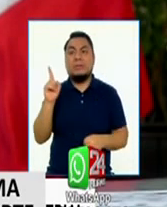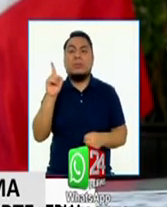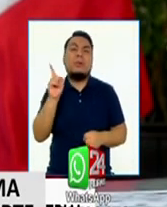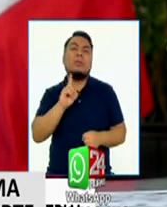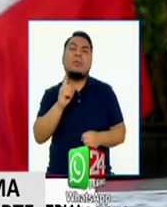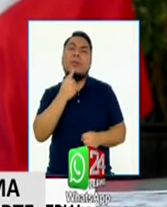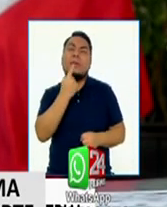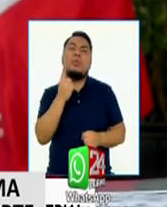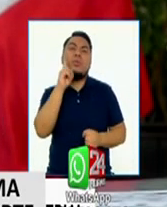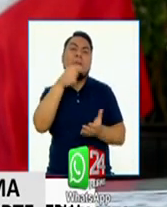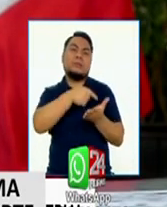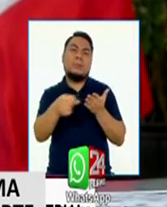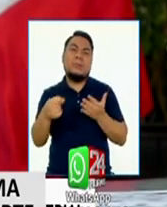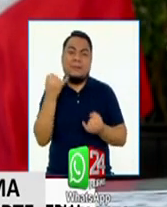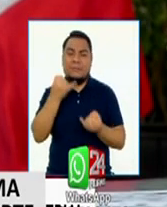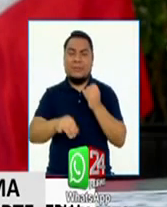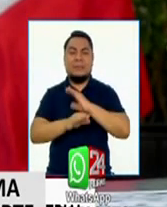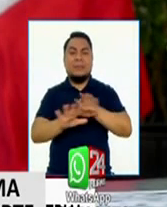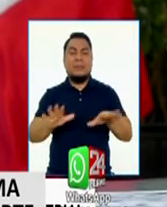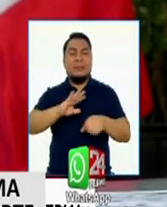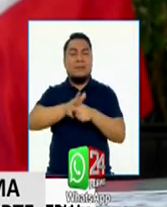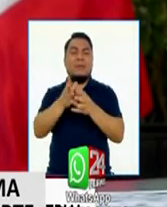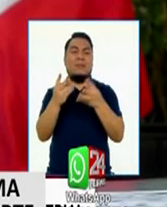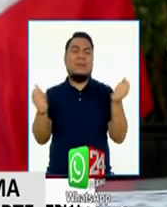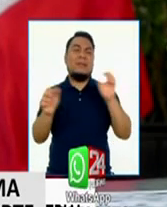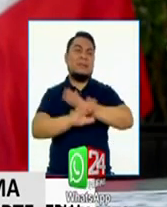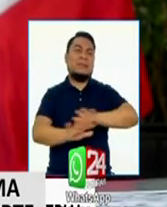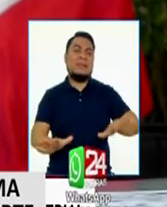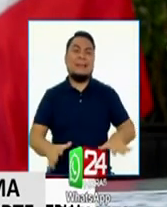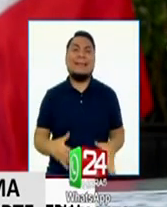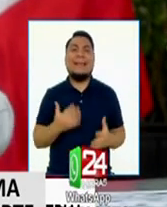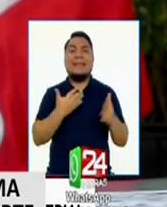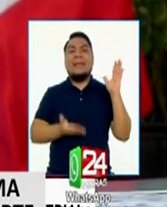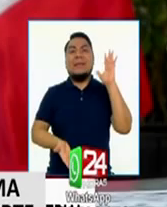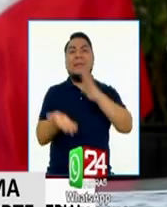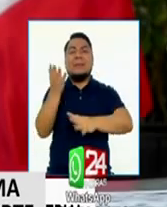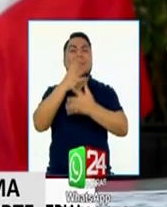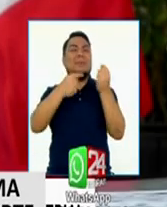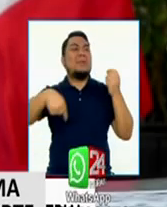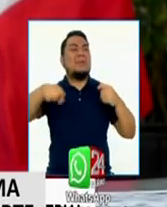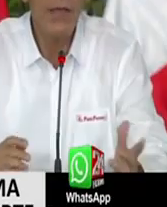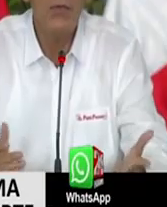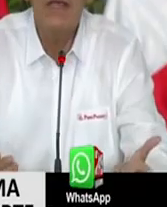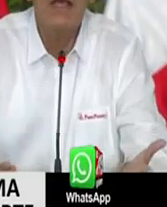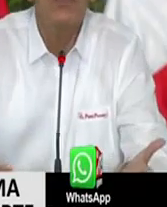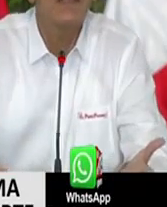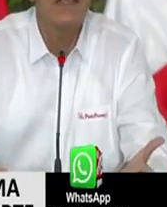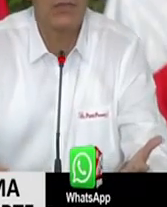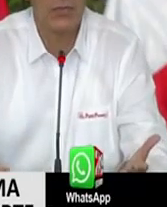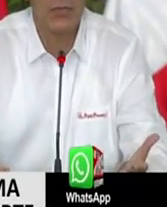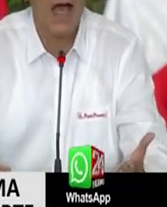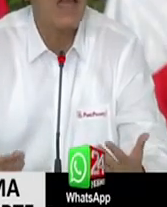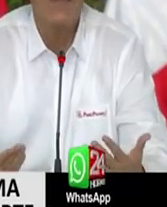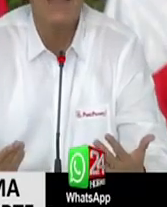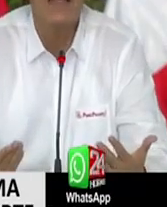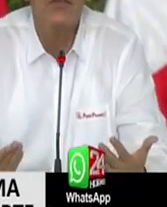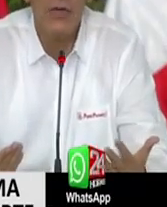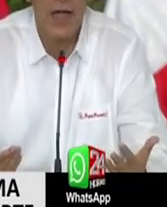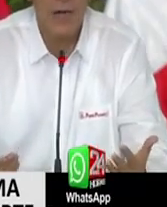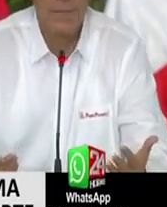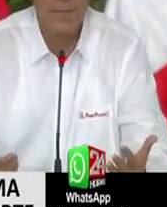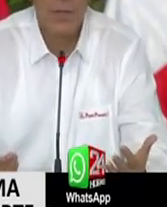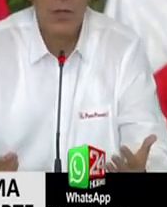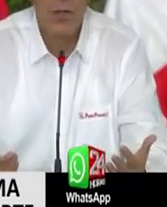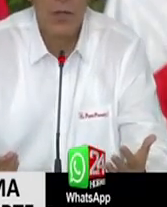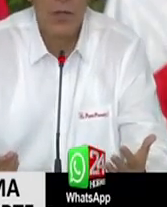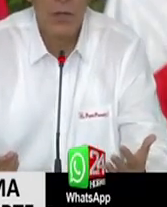semana, que ya estamos terminando, que ya el COVID se va, que el virus está de salida y que ya... No, hay un ligero descenso a nivel